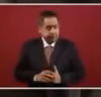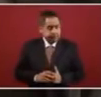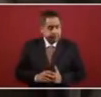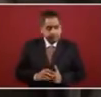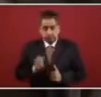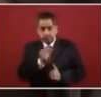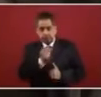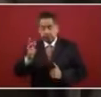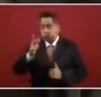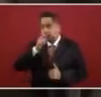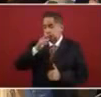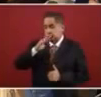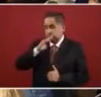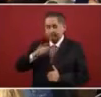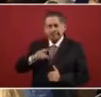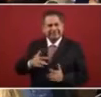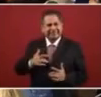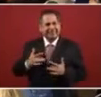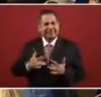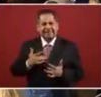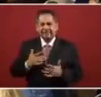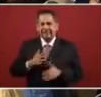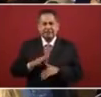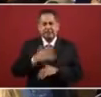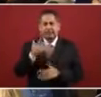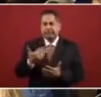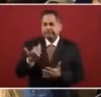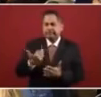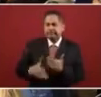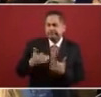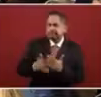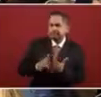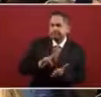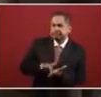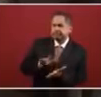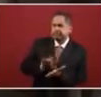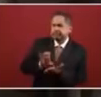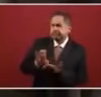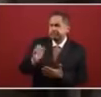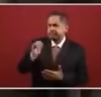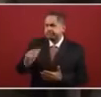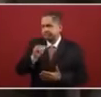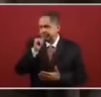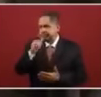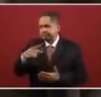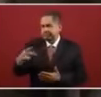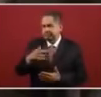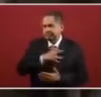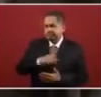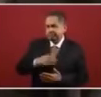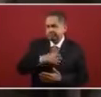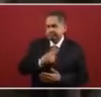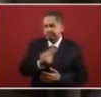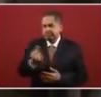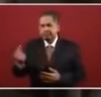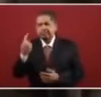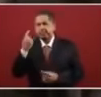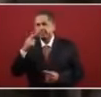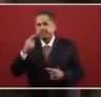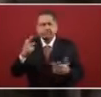padres de familia que están un poco inquietos sobre la falta de incentivos que tienen sus hijos para